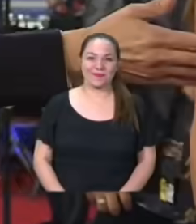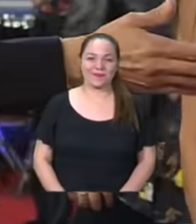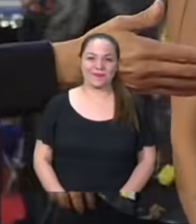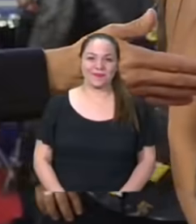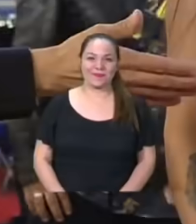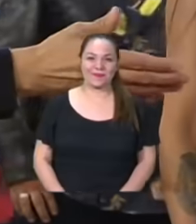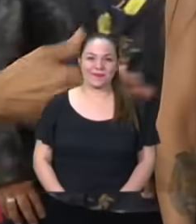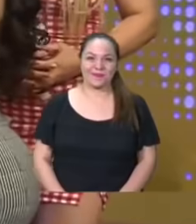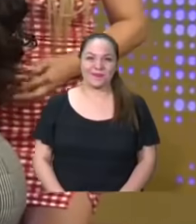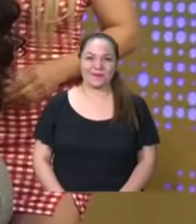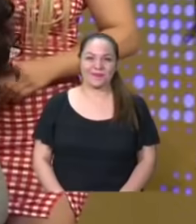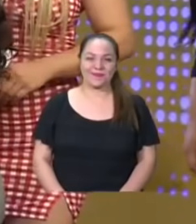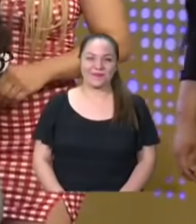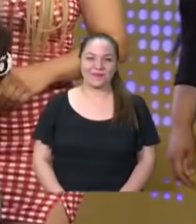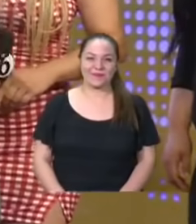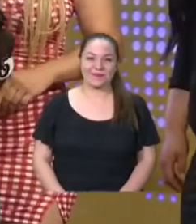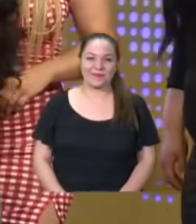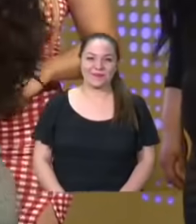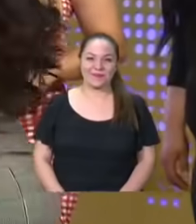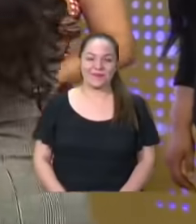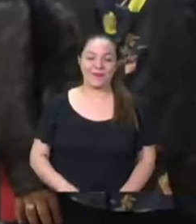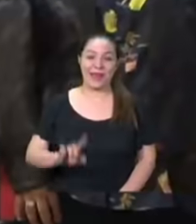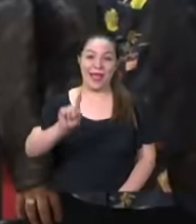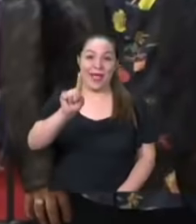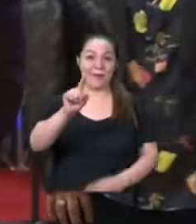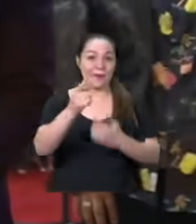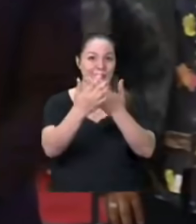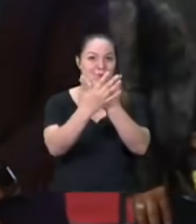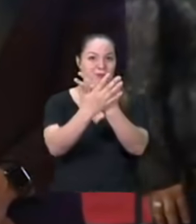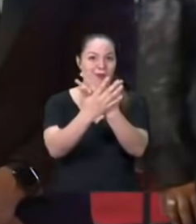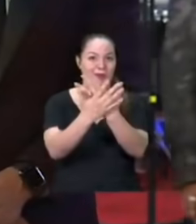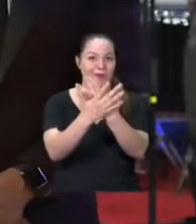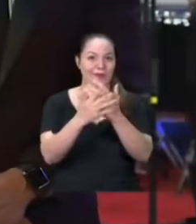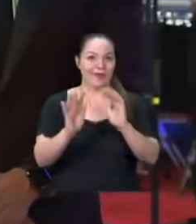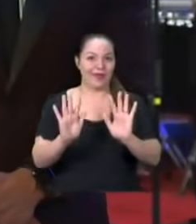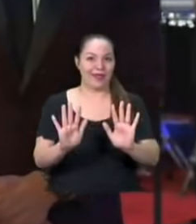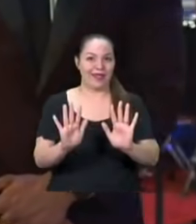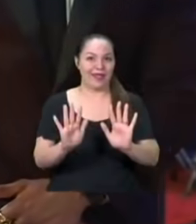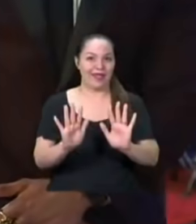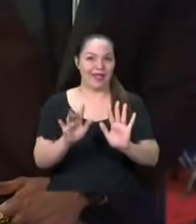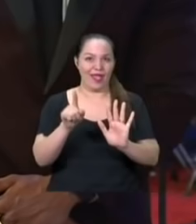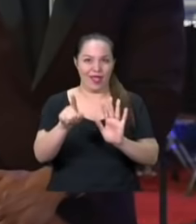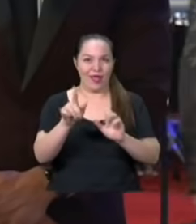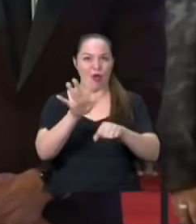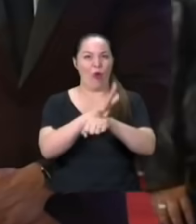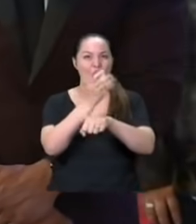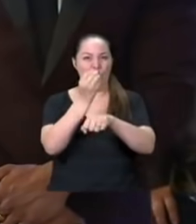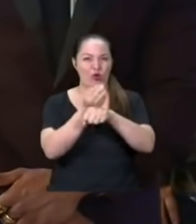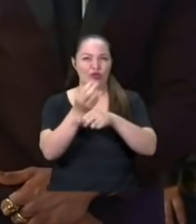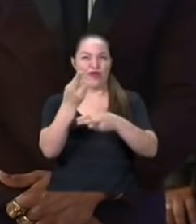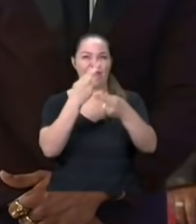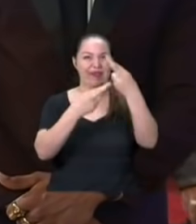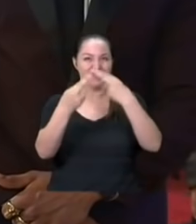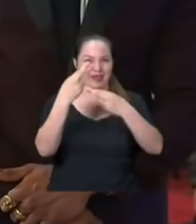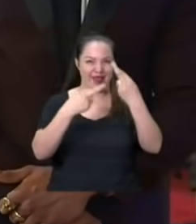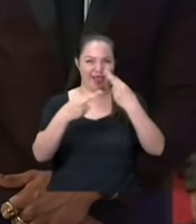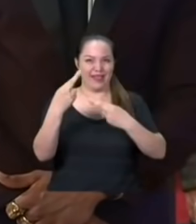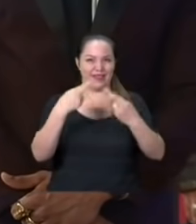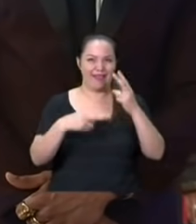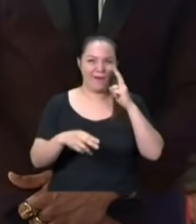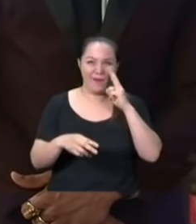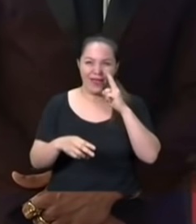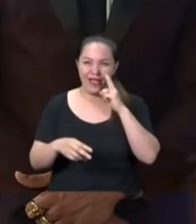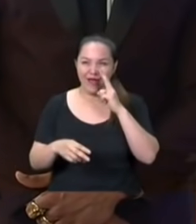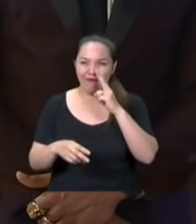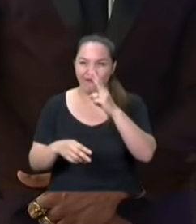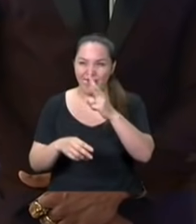Su dinero. Un momento. Si puedes repetir la imagen para que te des cuenta de algo